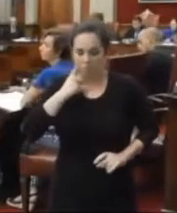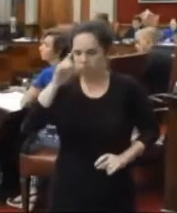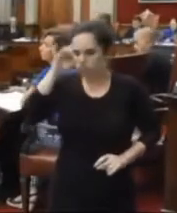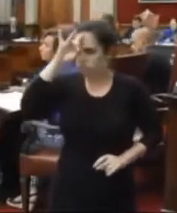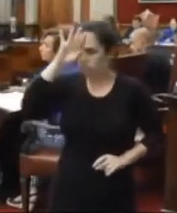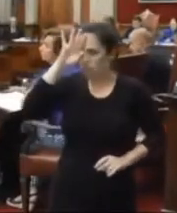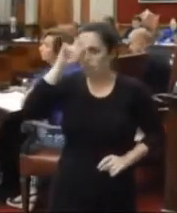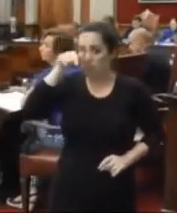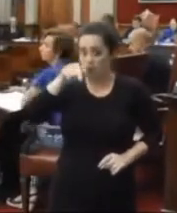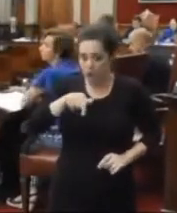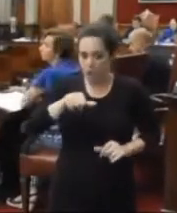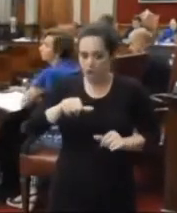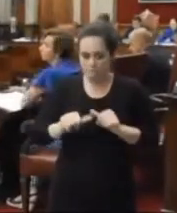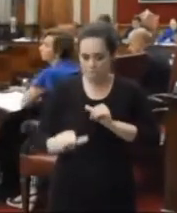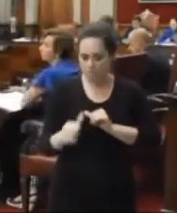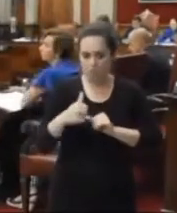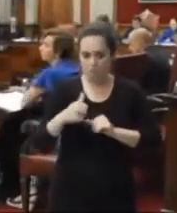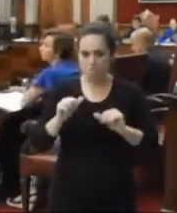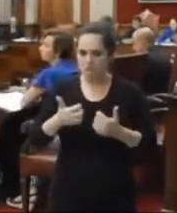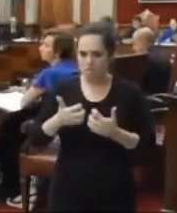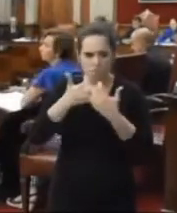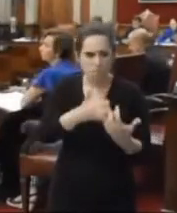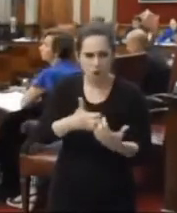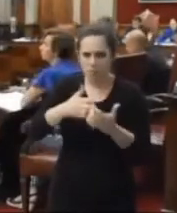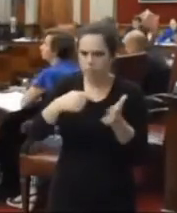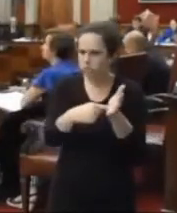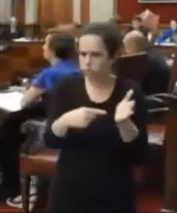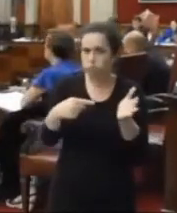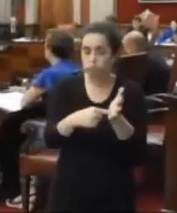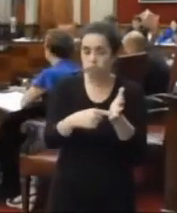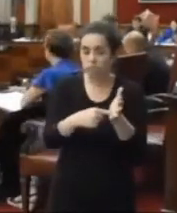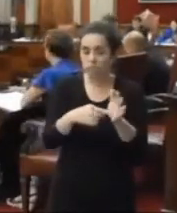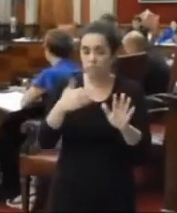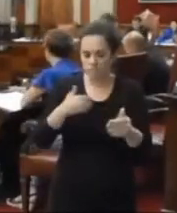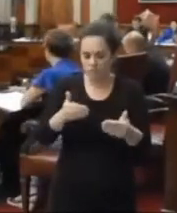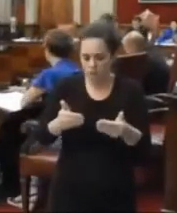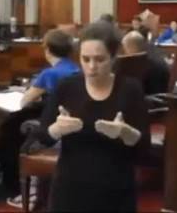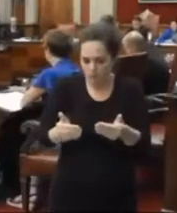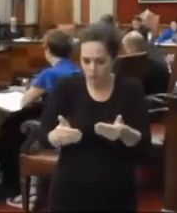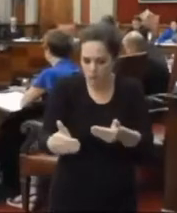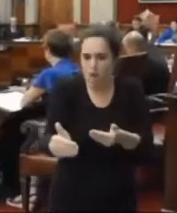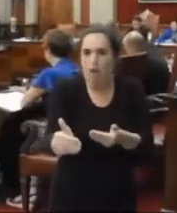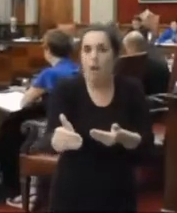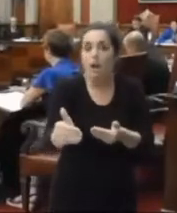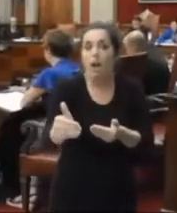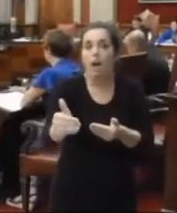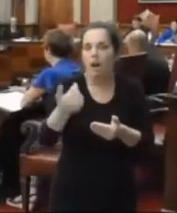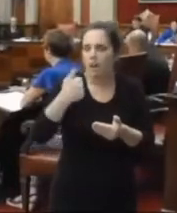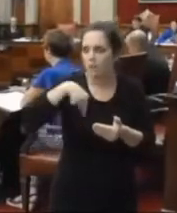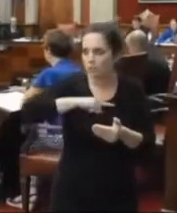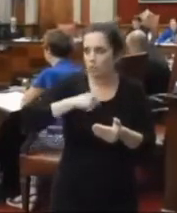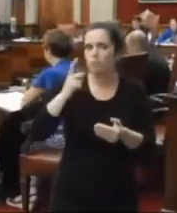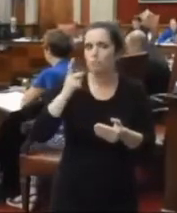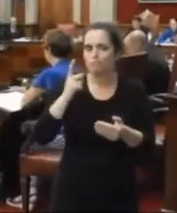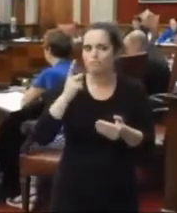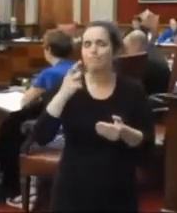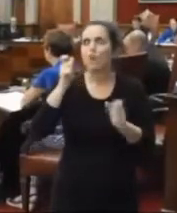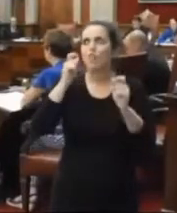a luchar. Tardó algún tiempo hasta que comprendimos cómo lo habían